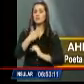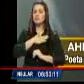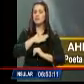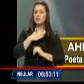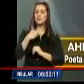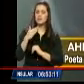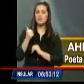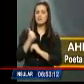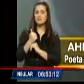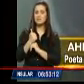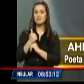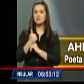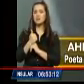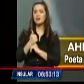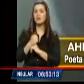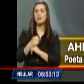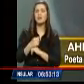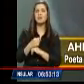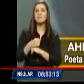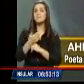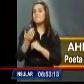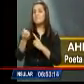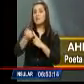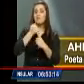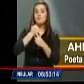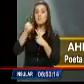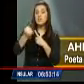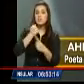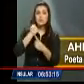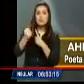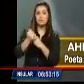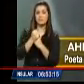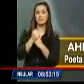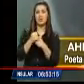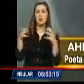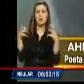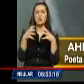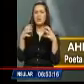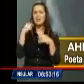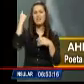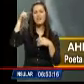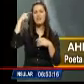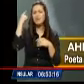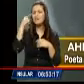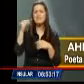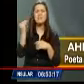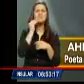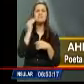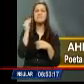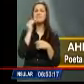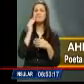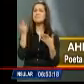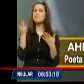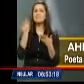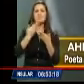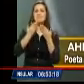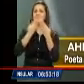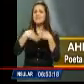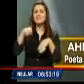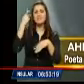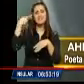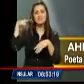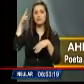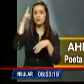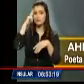Están siendo víctimas en una guerra loca, absurda, un